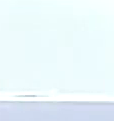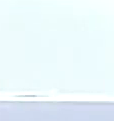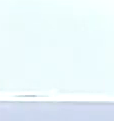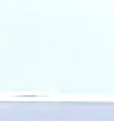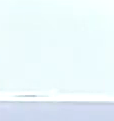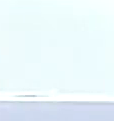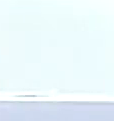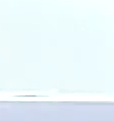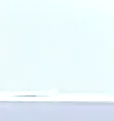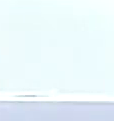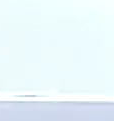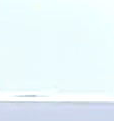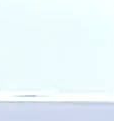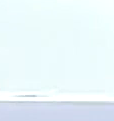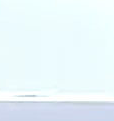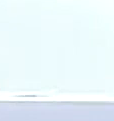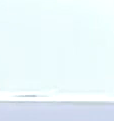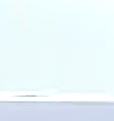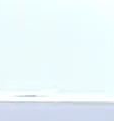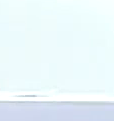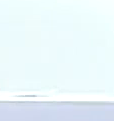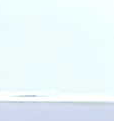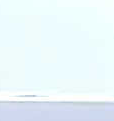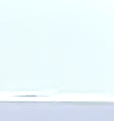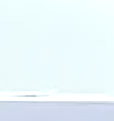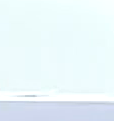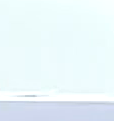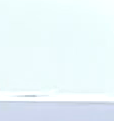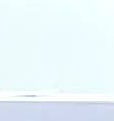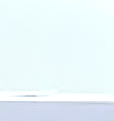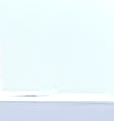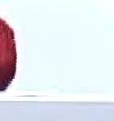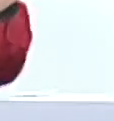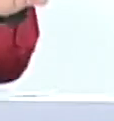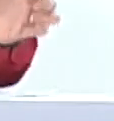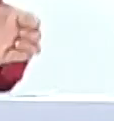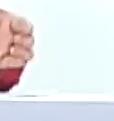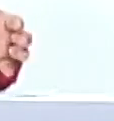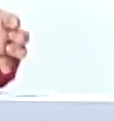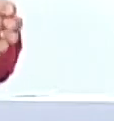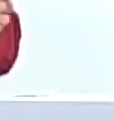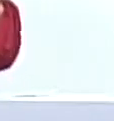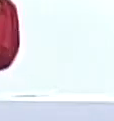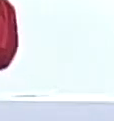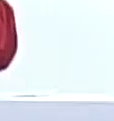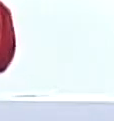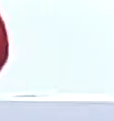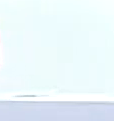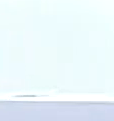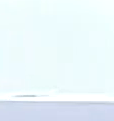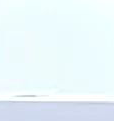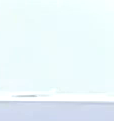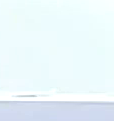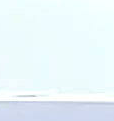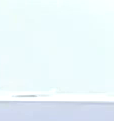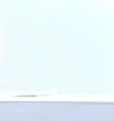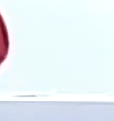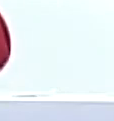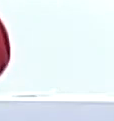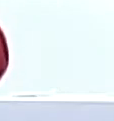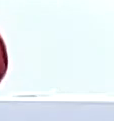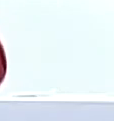comunidad y de VC de ese sector. No enredemos las cosas. Los casos particulares los atenderemos de